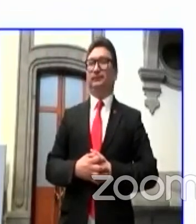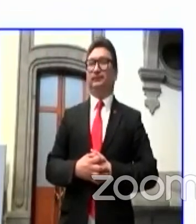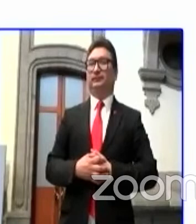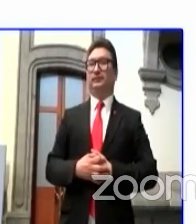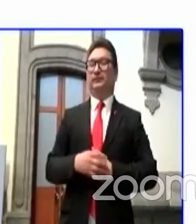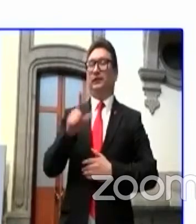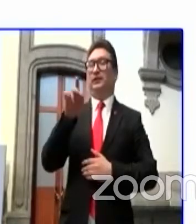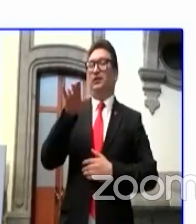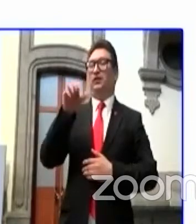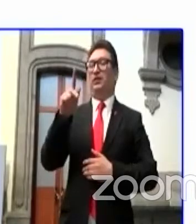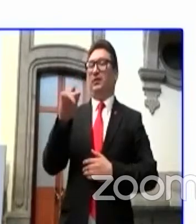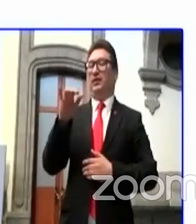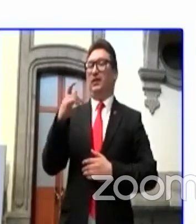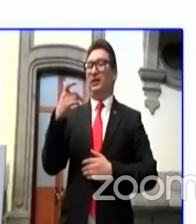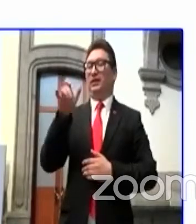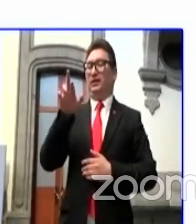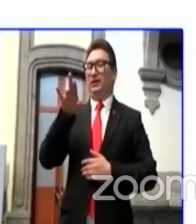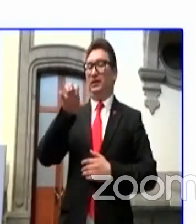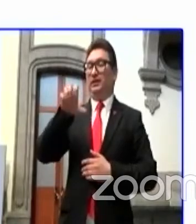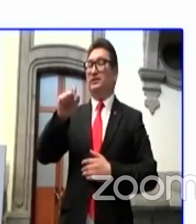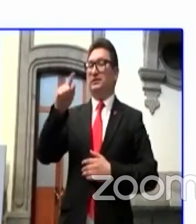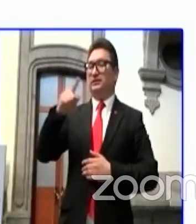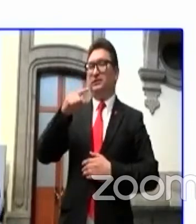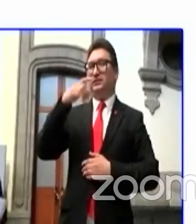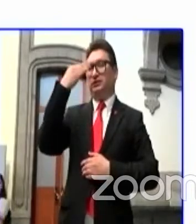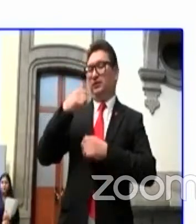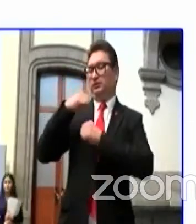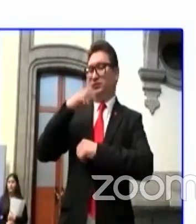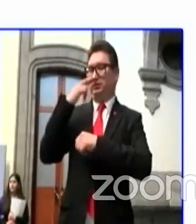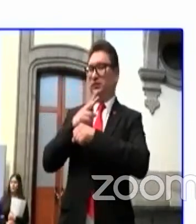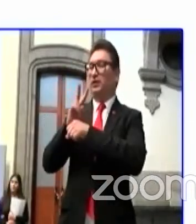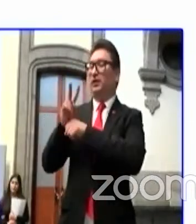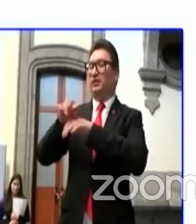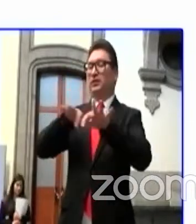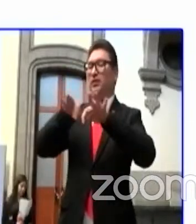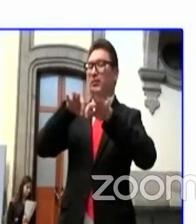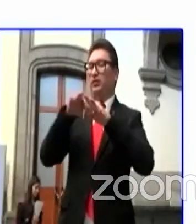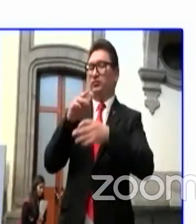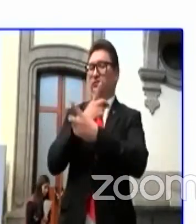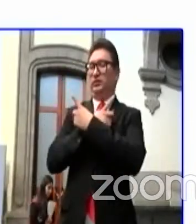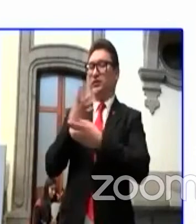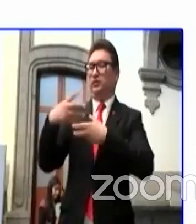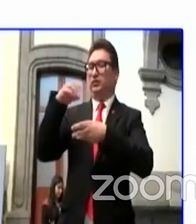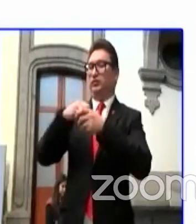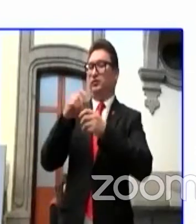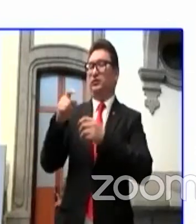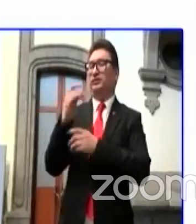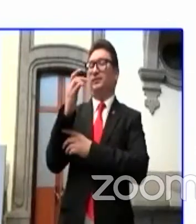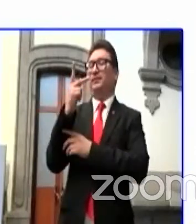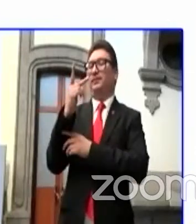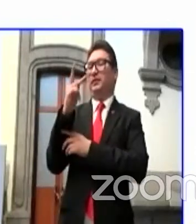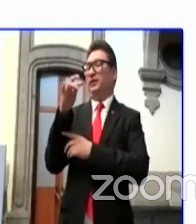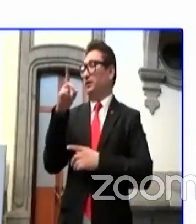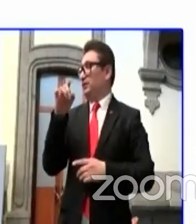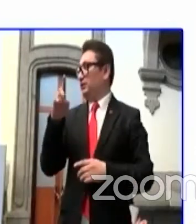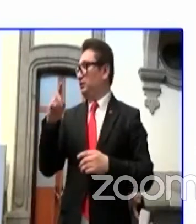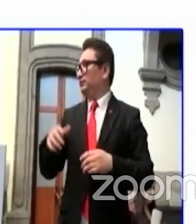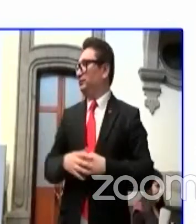Laura Palancares, gerente de Trabajo Digno e Inclusión del Nacional Monte de Piedad.